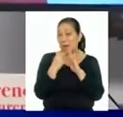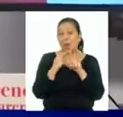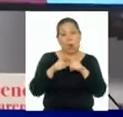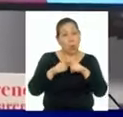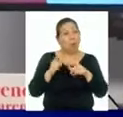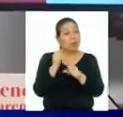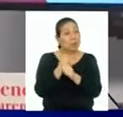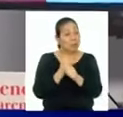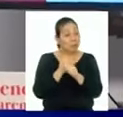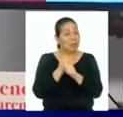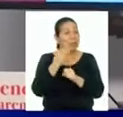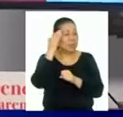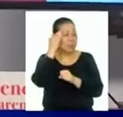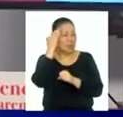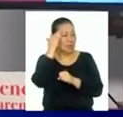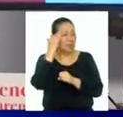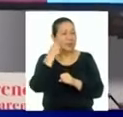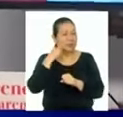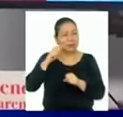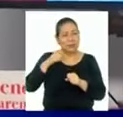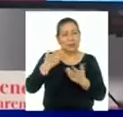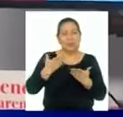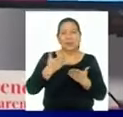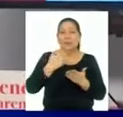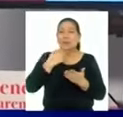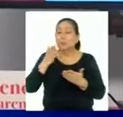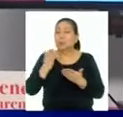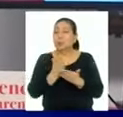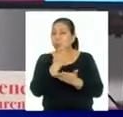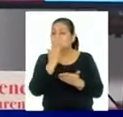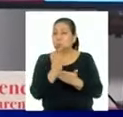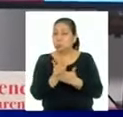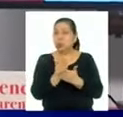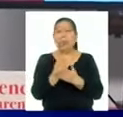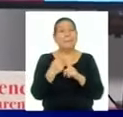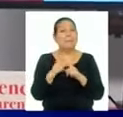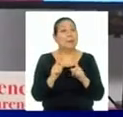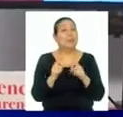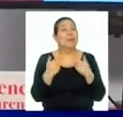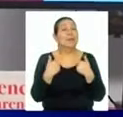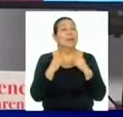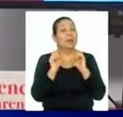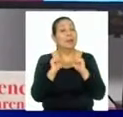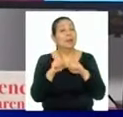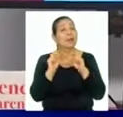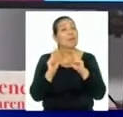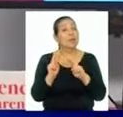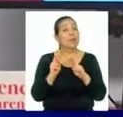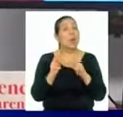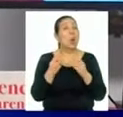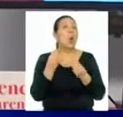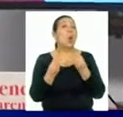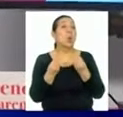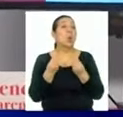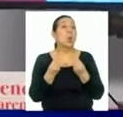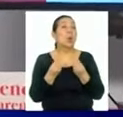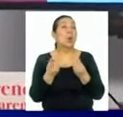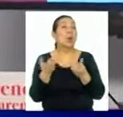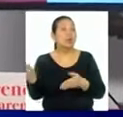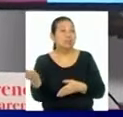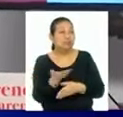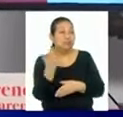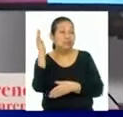de trabajo. Sabemos que Ucayali tiene su propia problemática específica, que tiene que ver en algunos casos con la madera